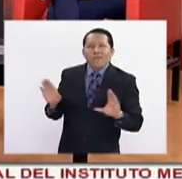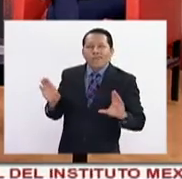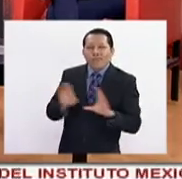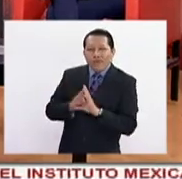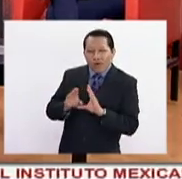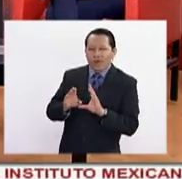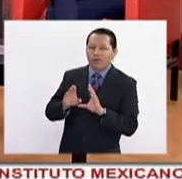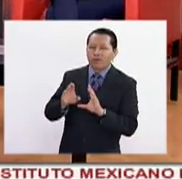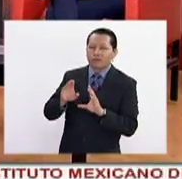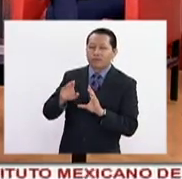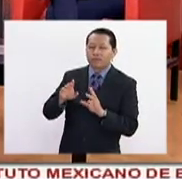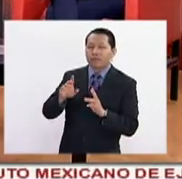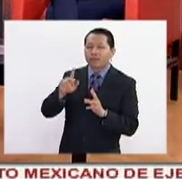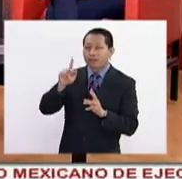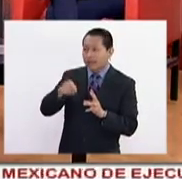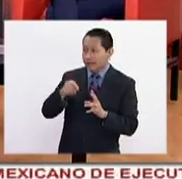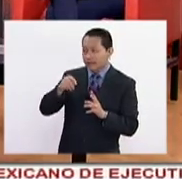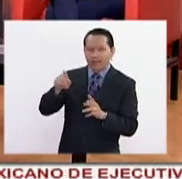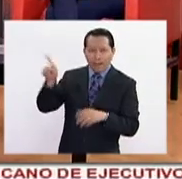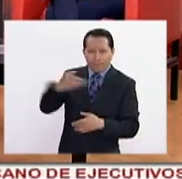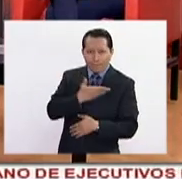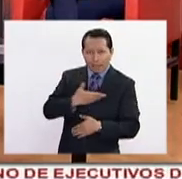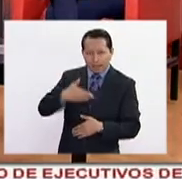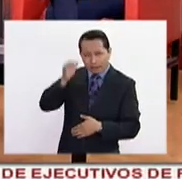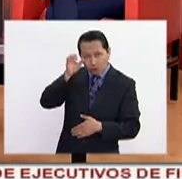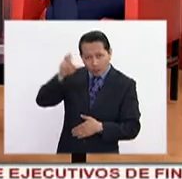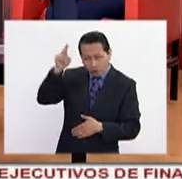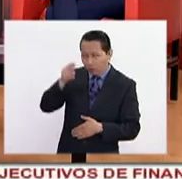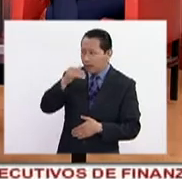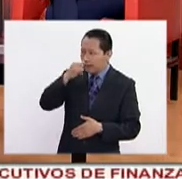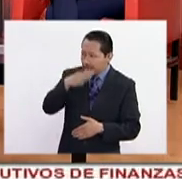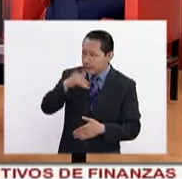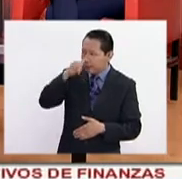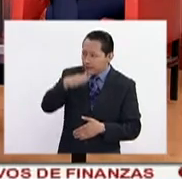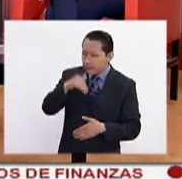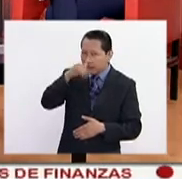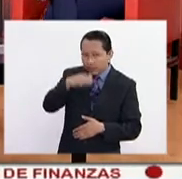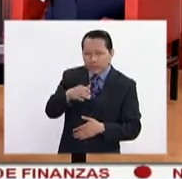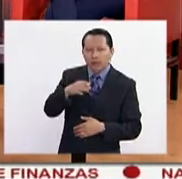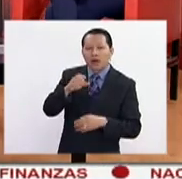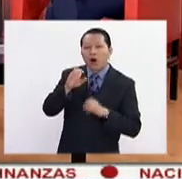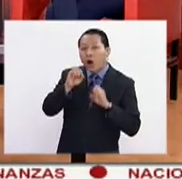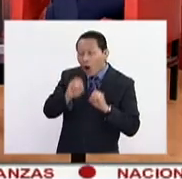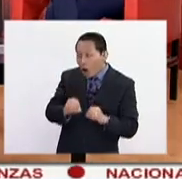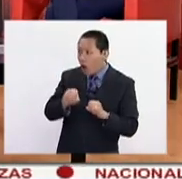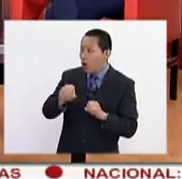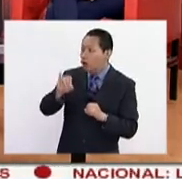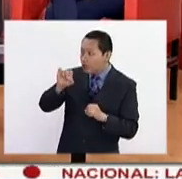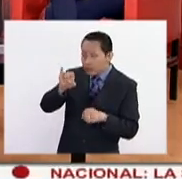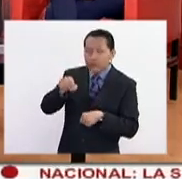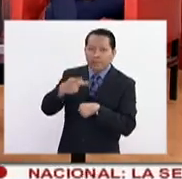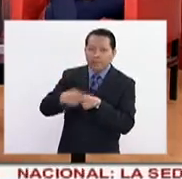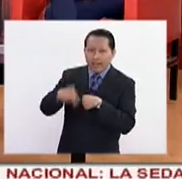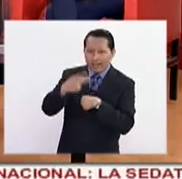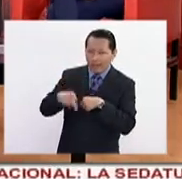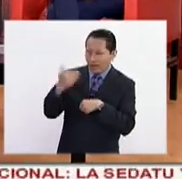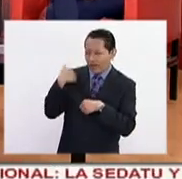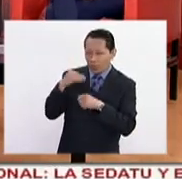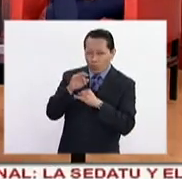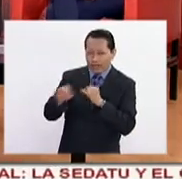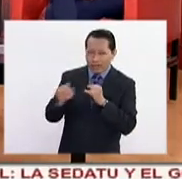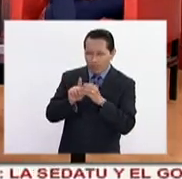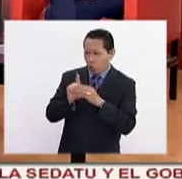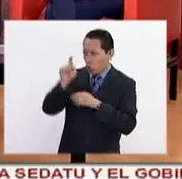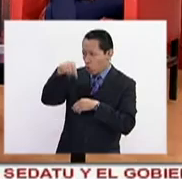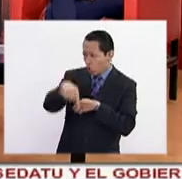son bravuconadas del señor Kim Jong-un o hasta qué tanto ya representa un peligro el último lanzamiento de